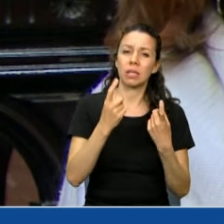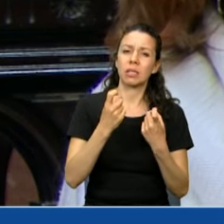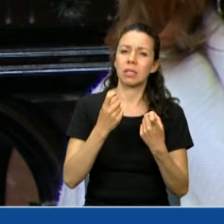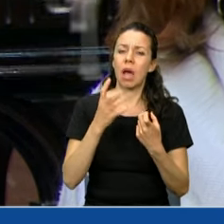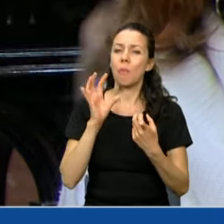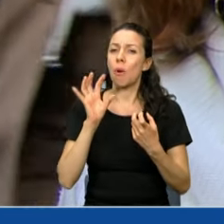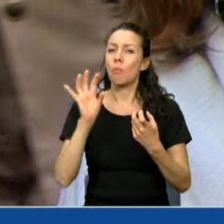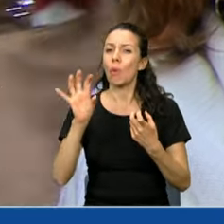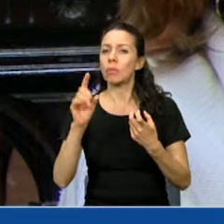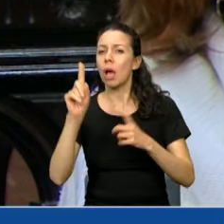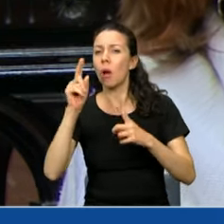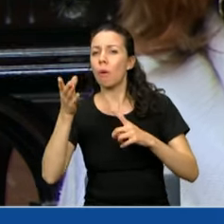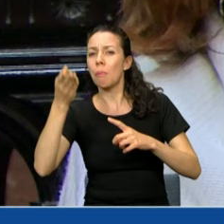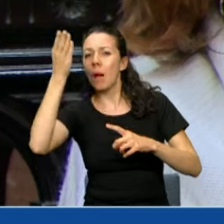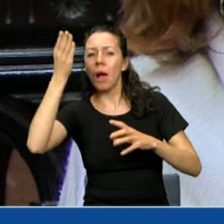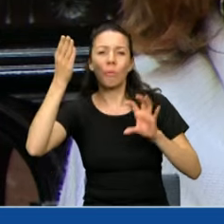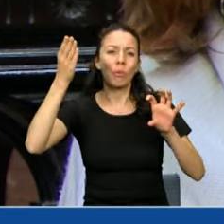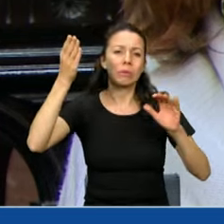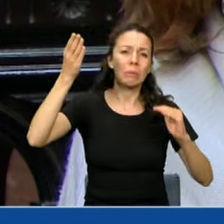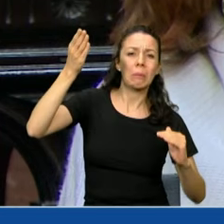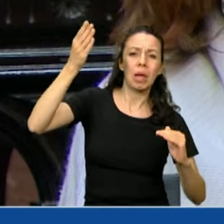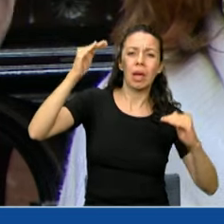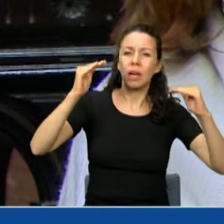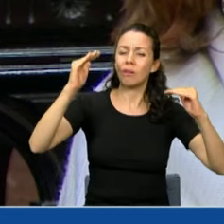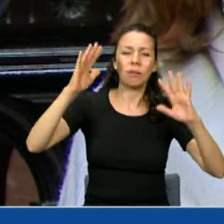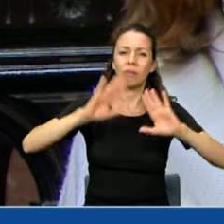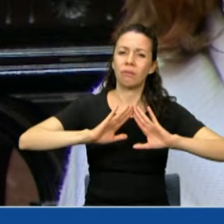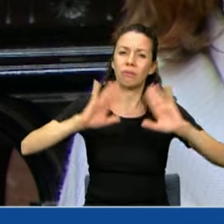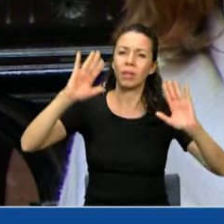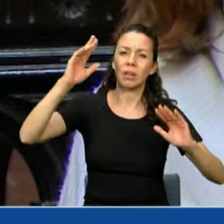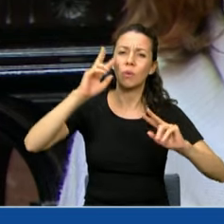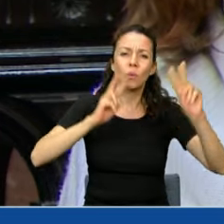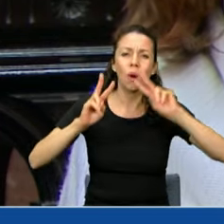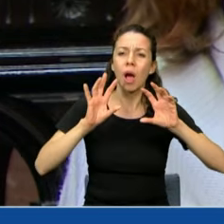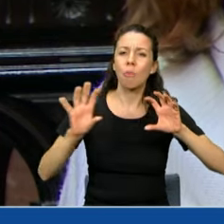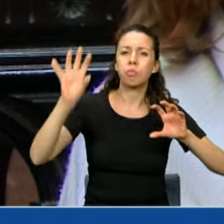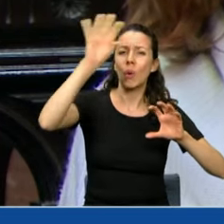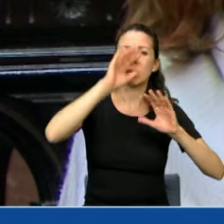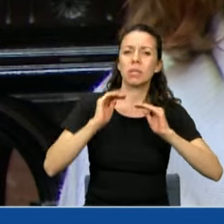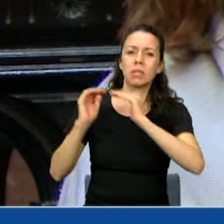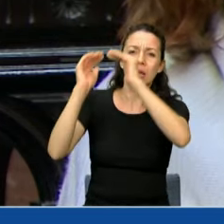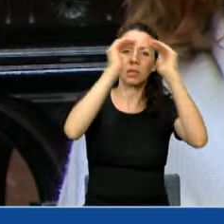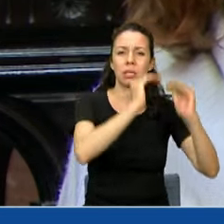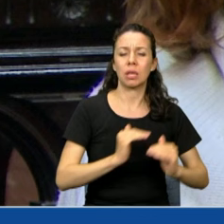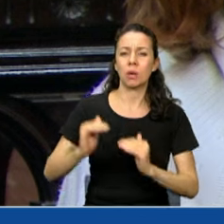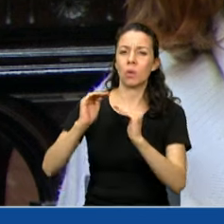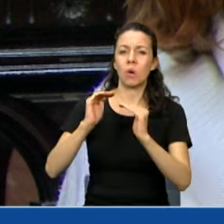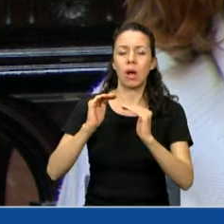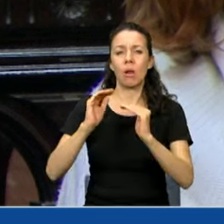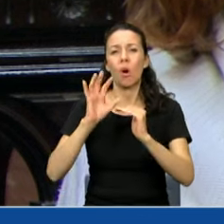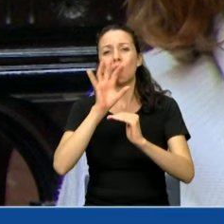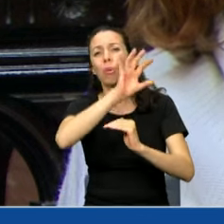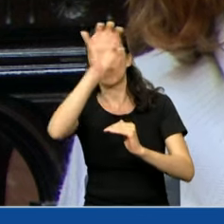asimetrías reducir estas eh asimetrías que tenemos entre las provincias del Norte y las provincias de del